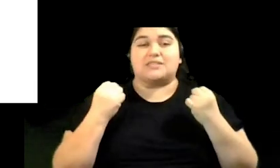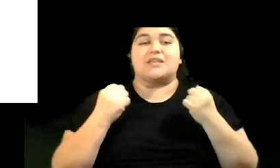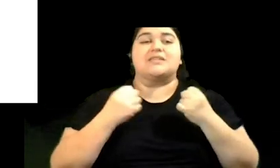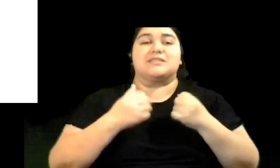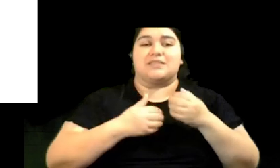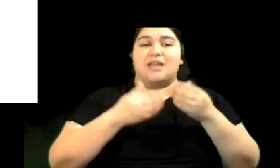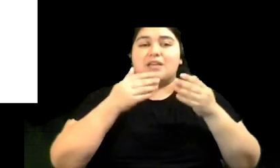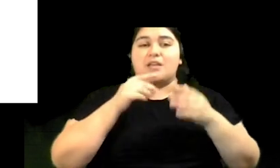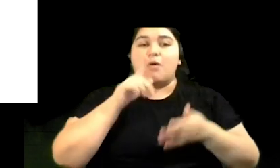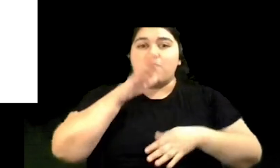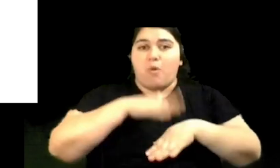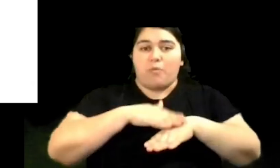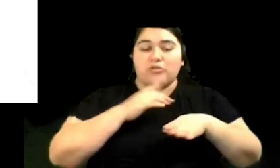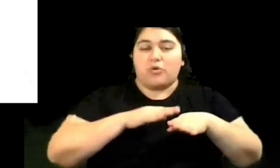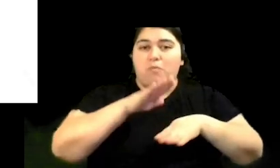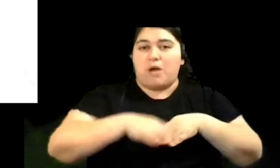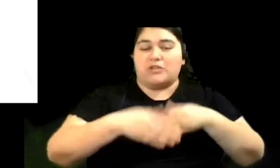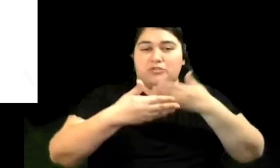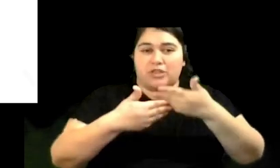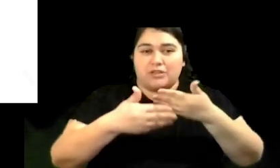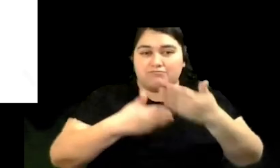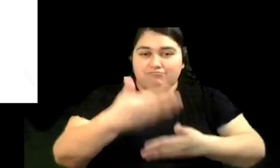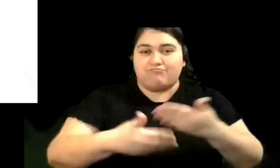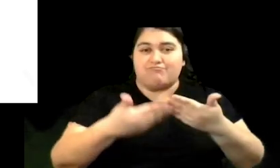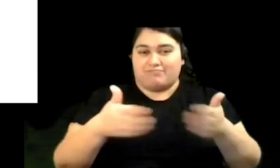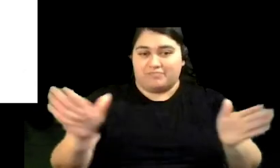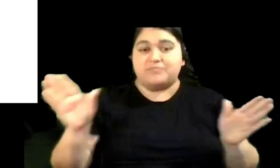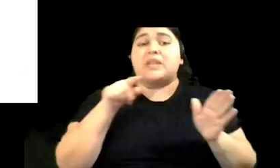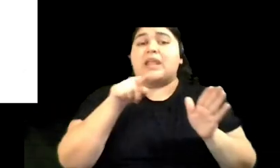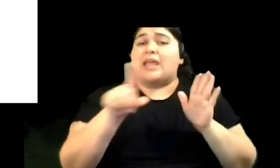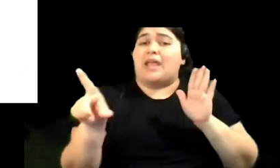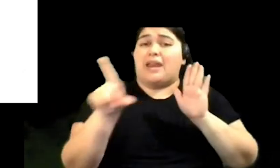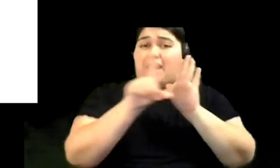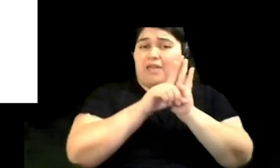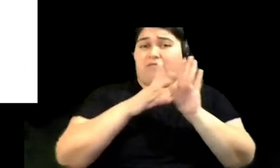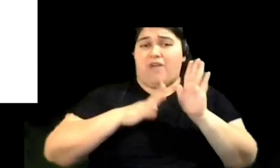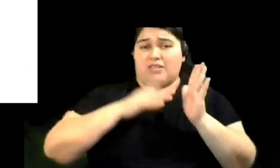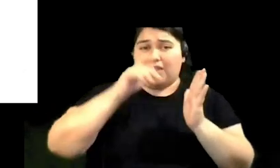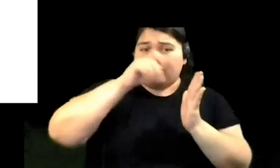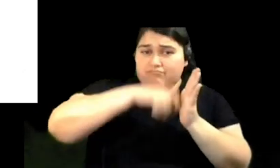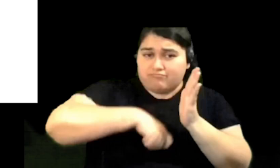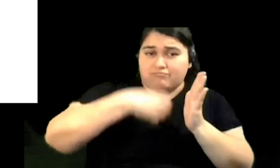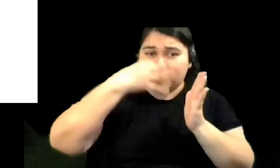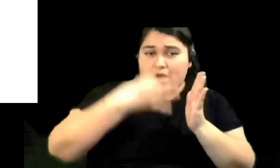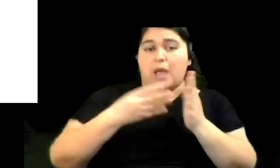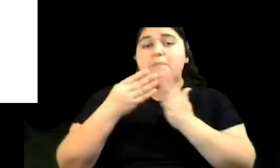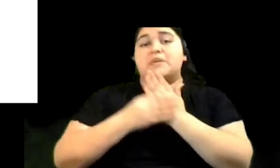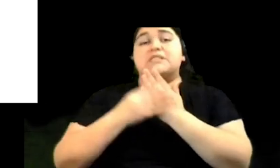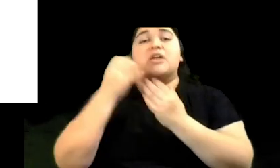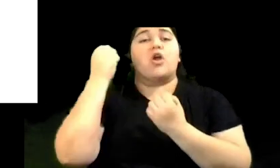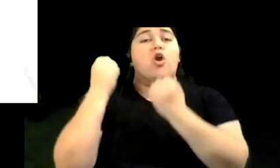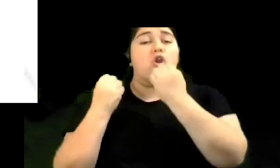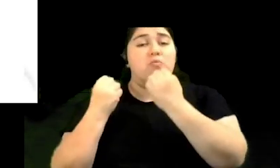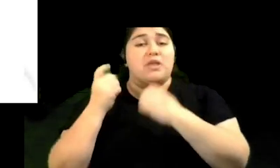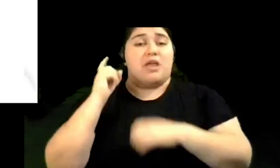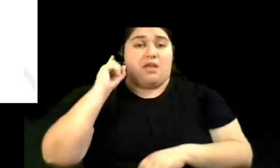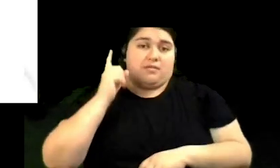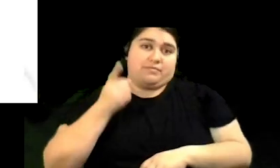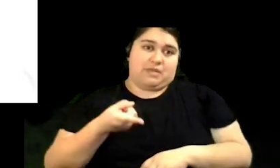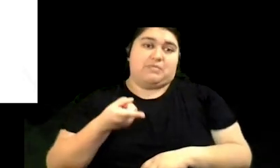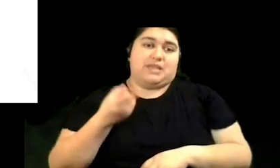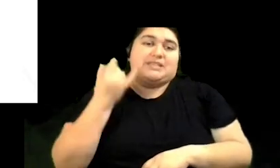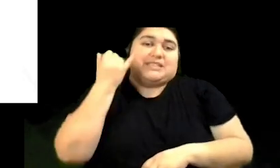argentinos. Esta ley aún falta reglamentar tanto por el Ministerio de Economía, nada más que ya